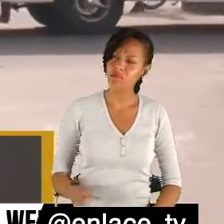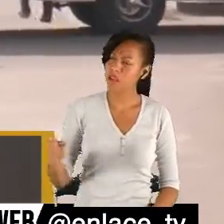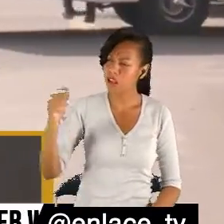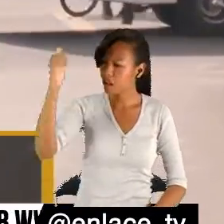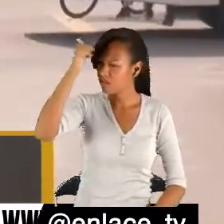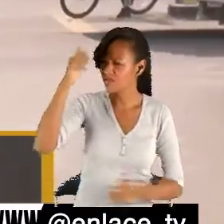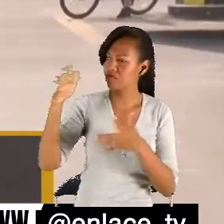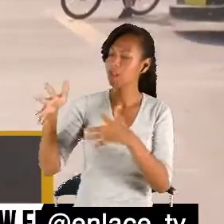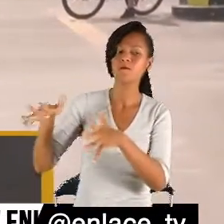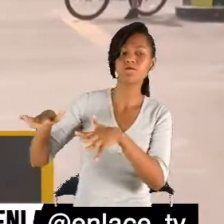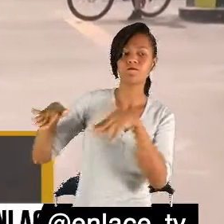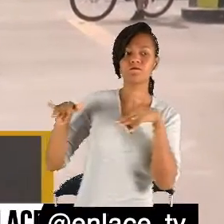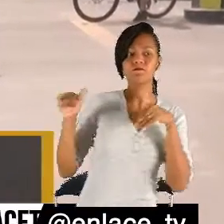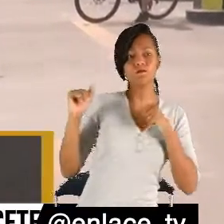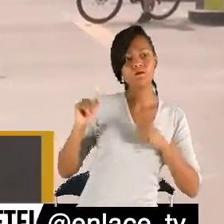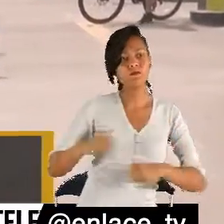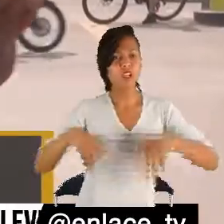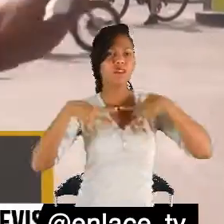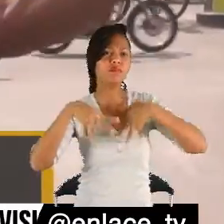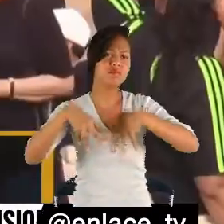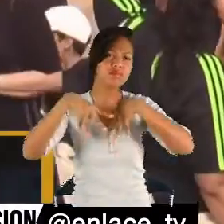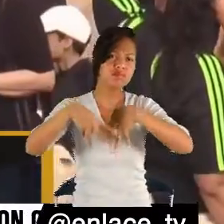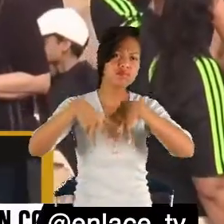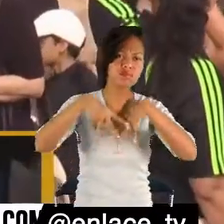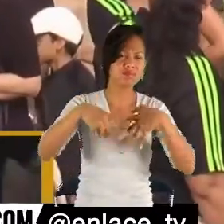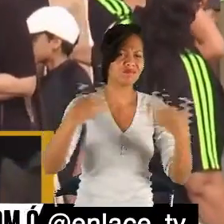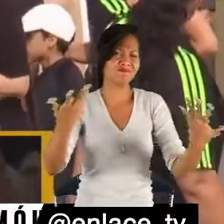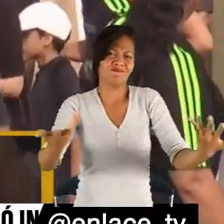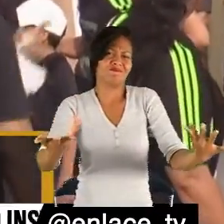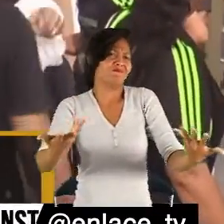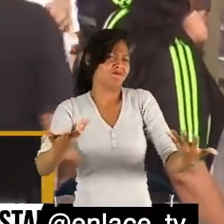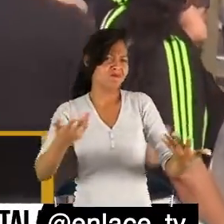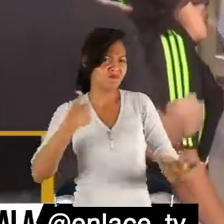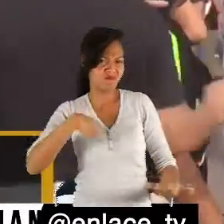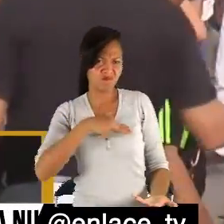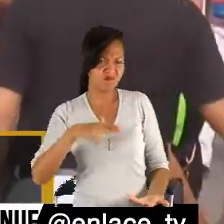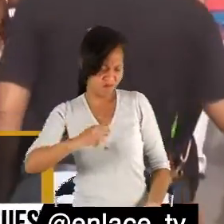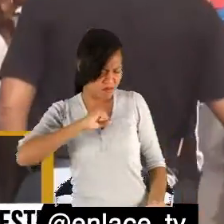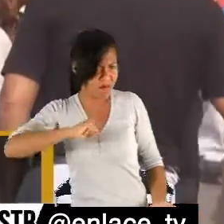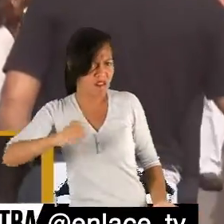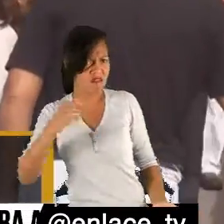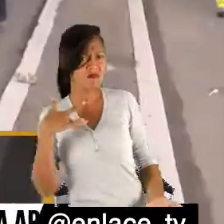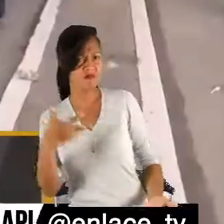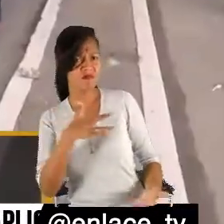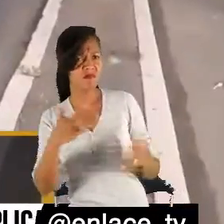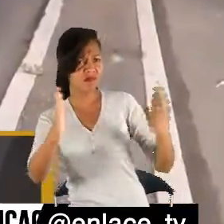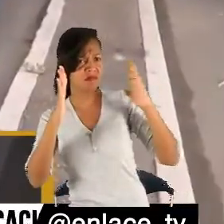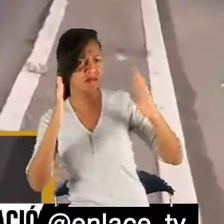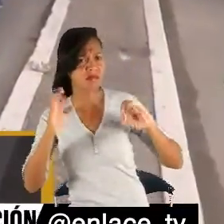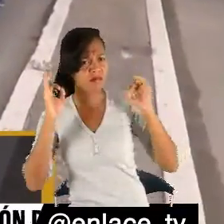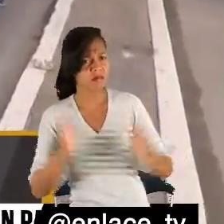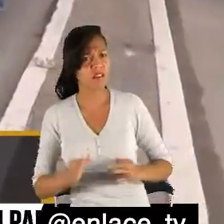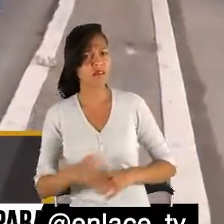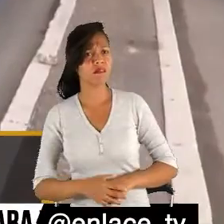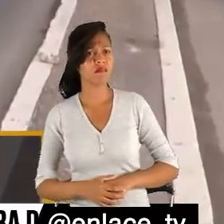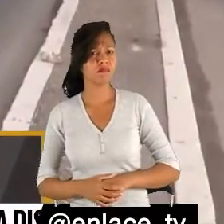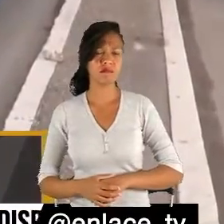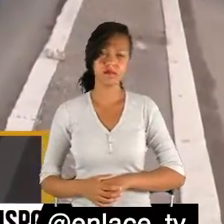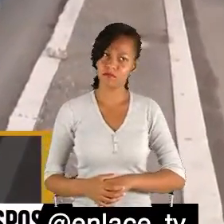estudiantes para venir a reclamar el derecho a la salud ese es el sistema de salud que tenemos